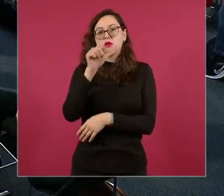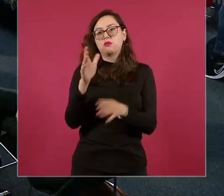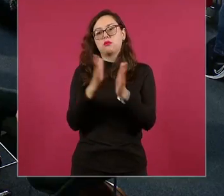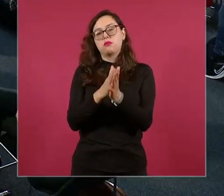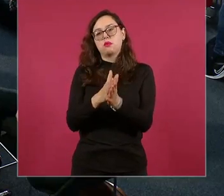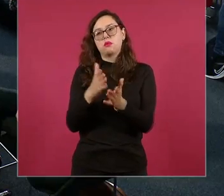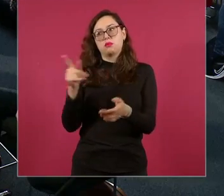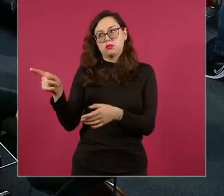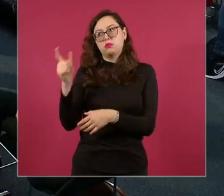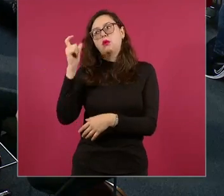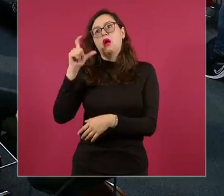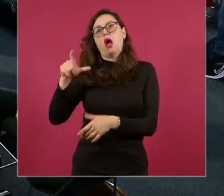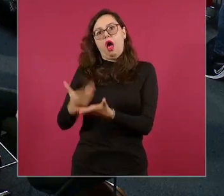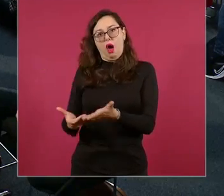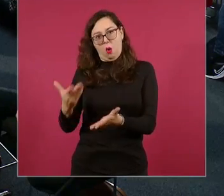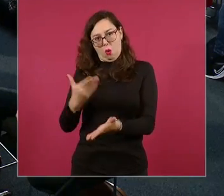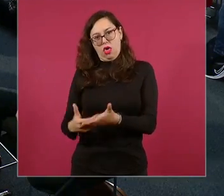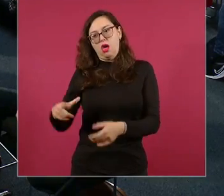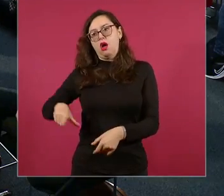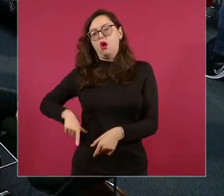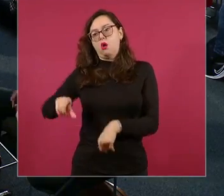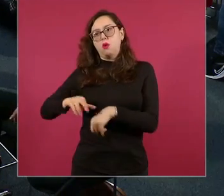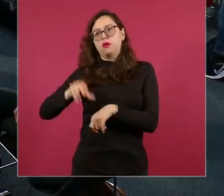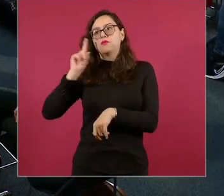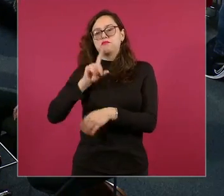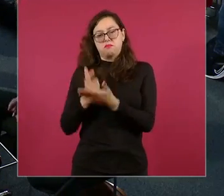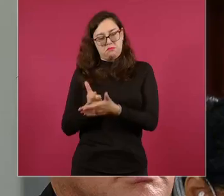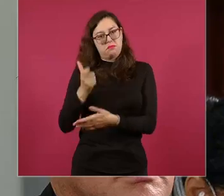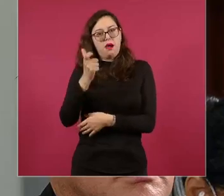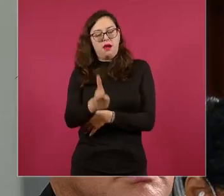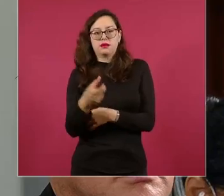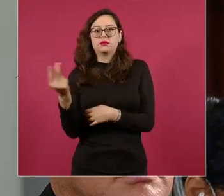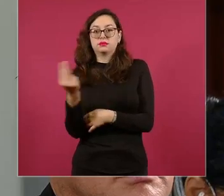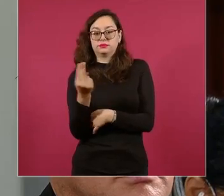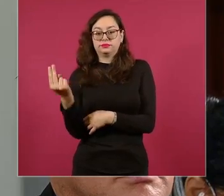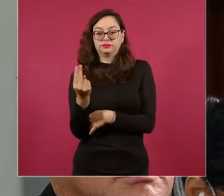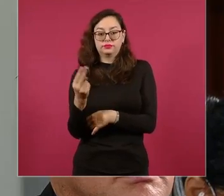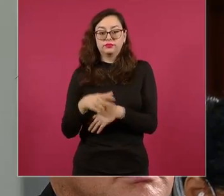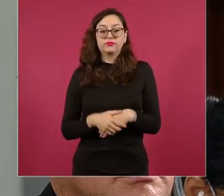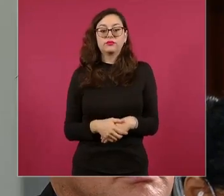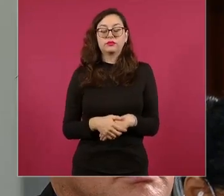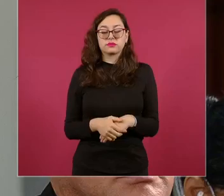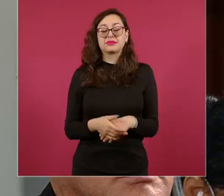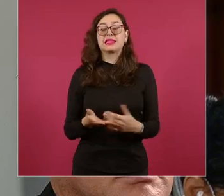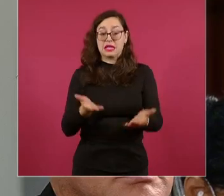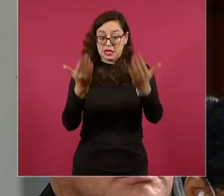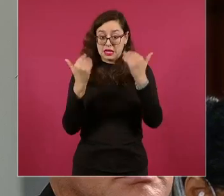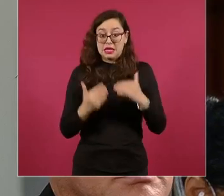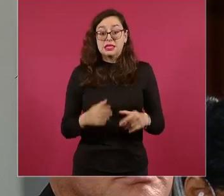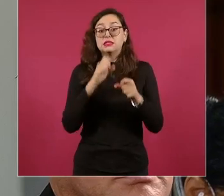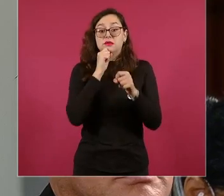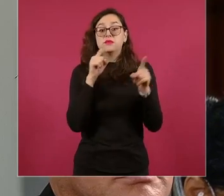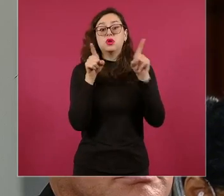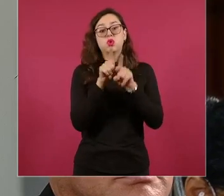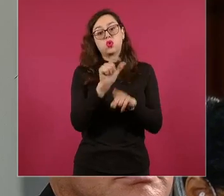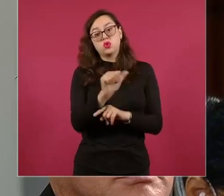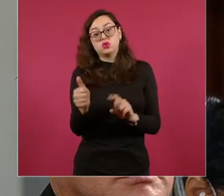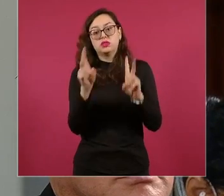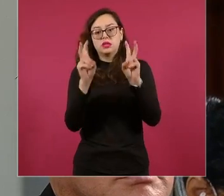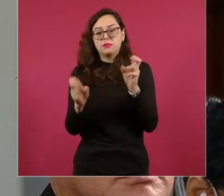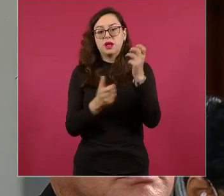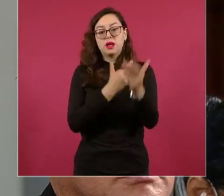este presidente comentarle también que respetuosamente pues en